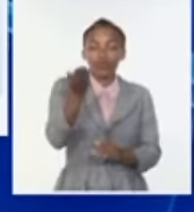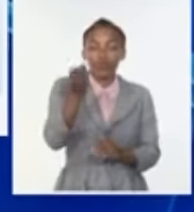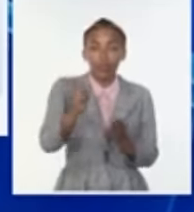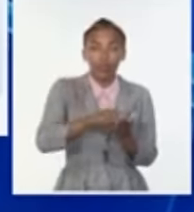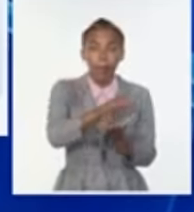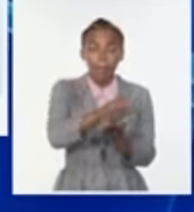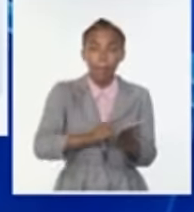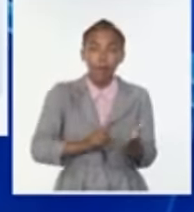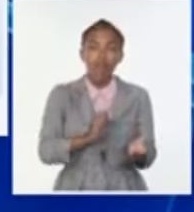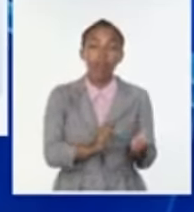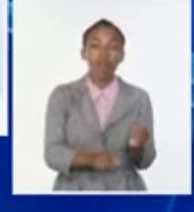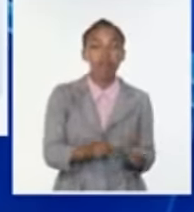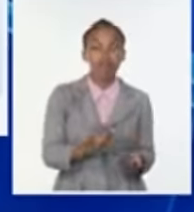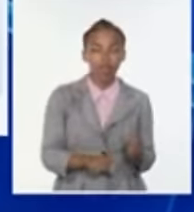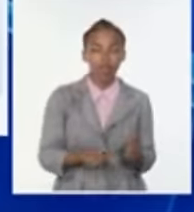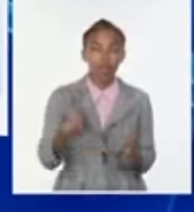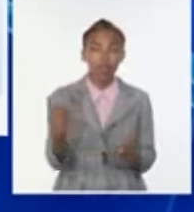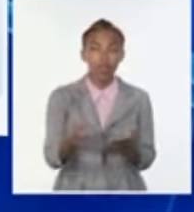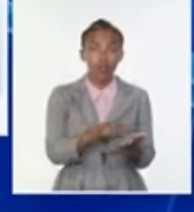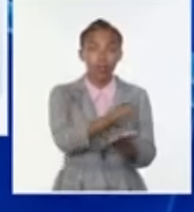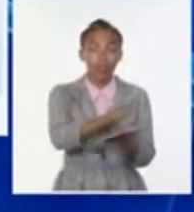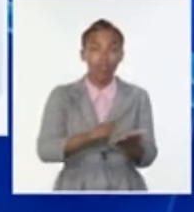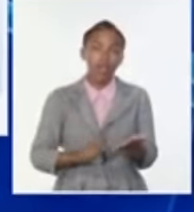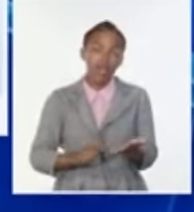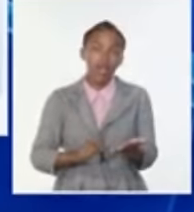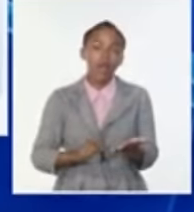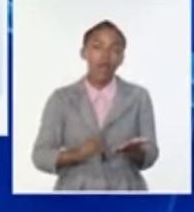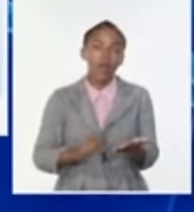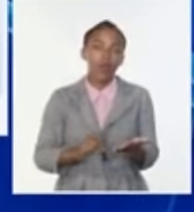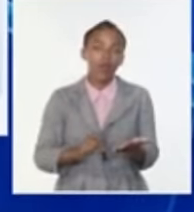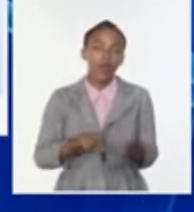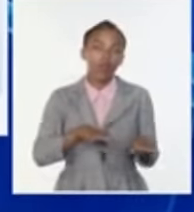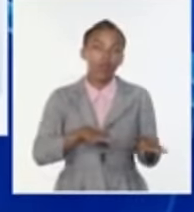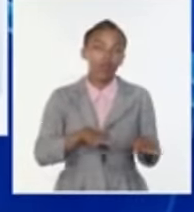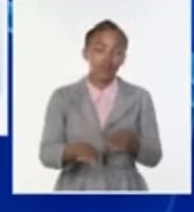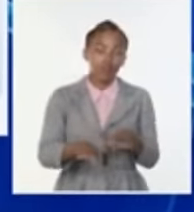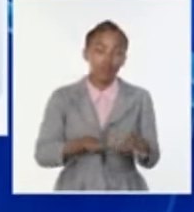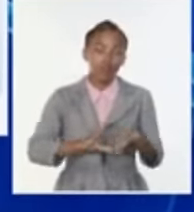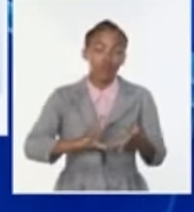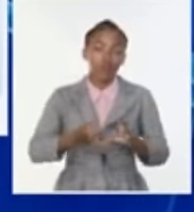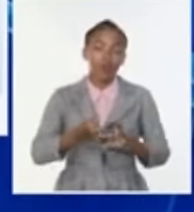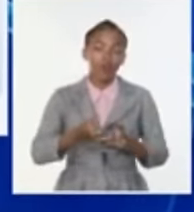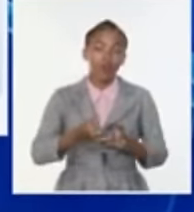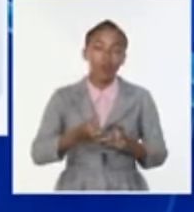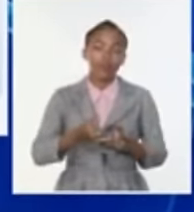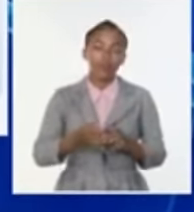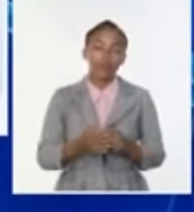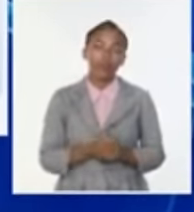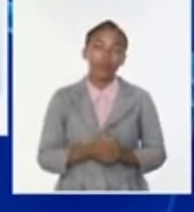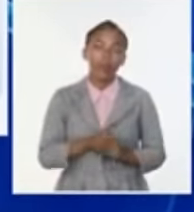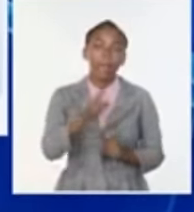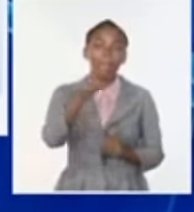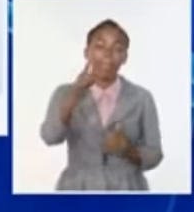importar, el que nosotros previmos por la forma de gestión no estatal en el año, que serían unos 1.500 millones.